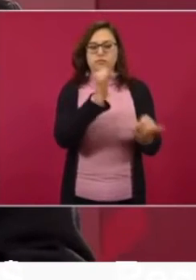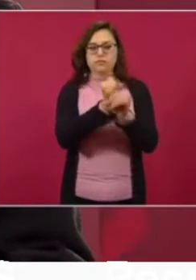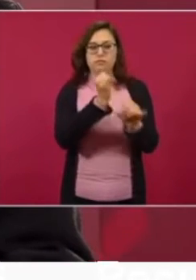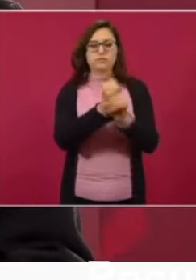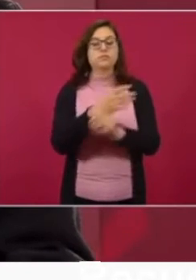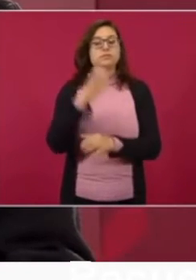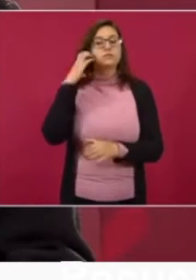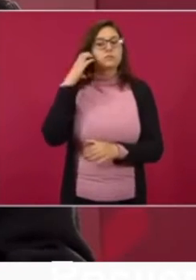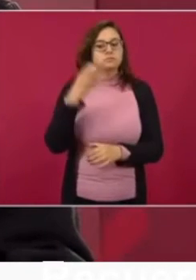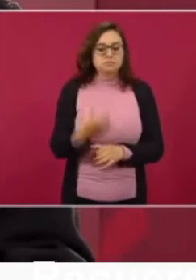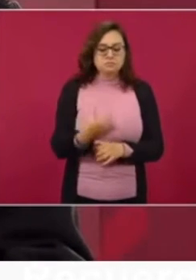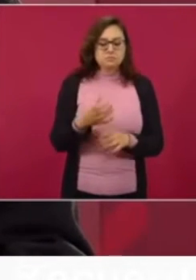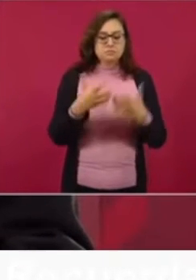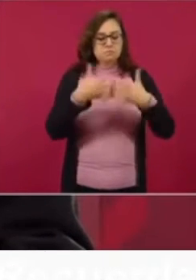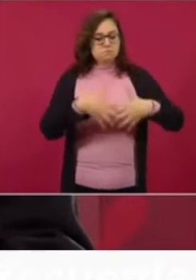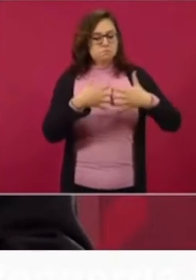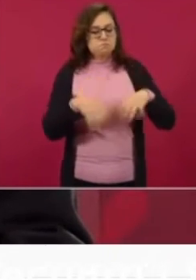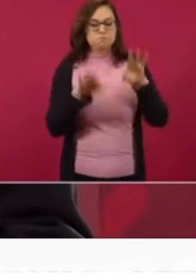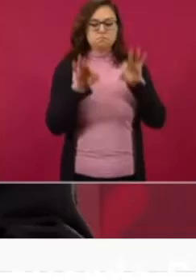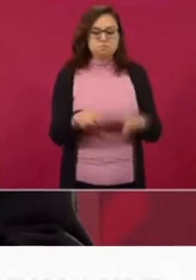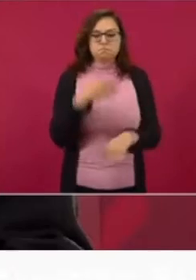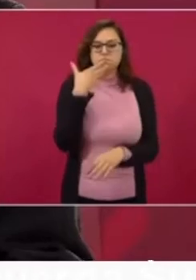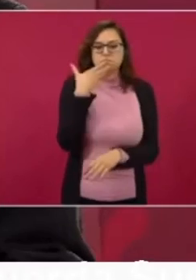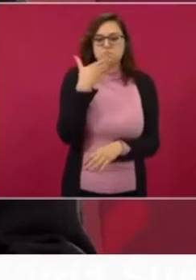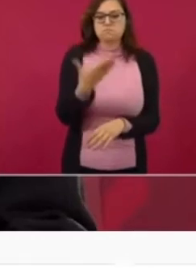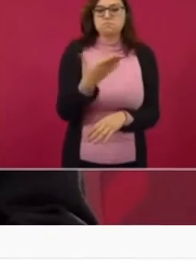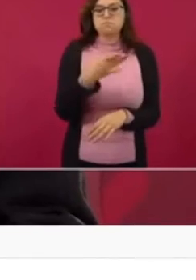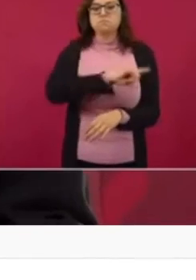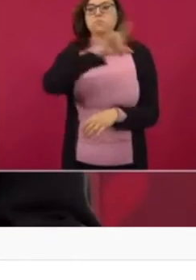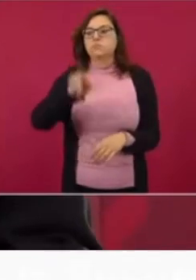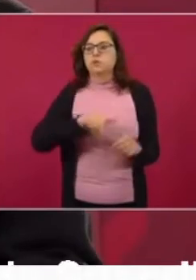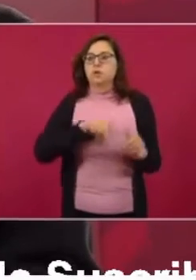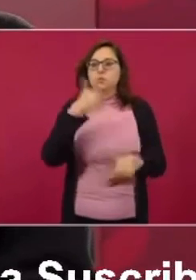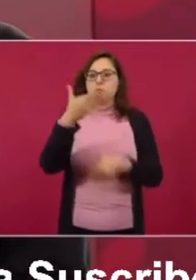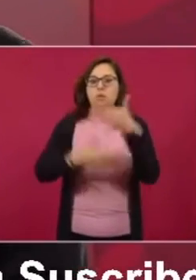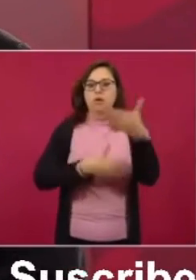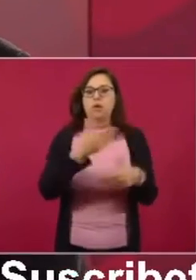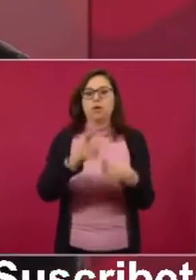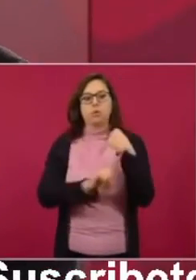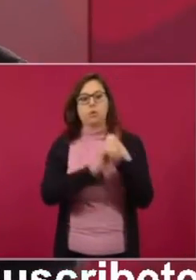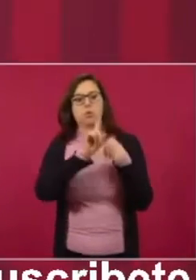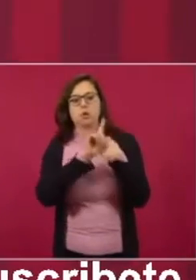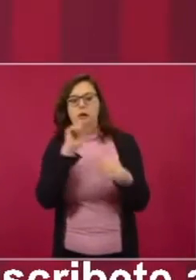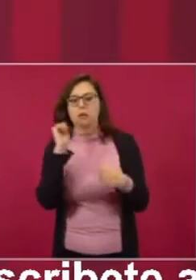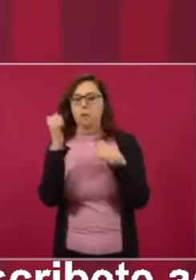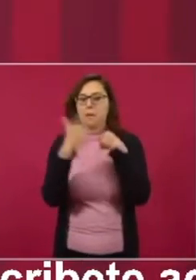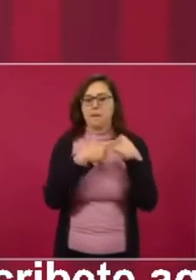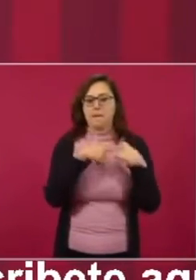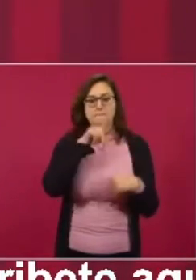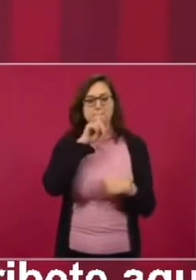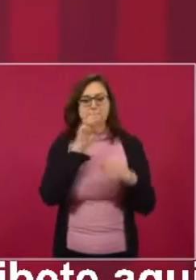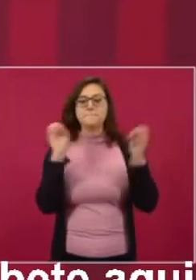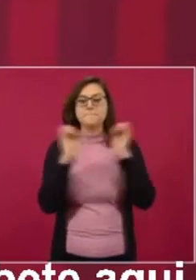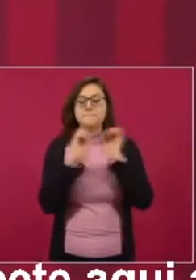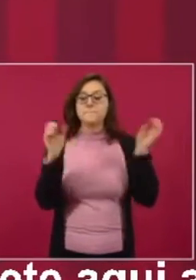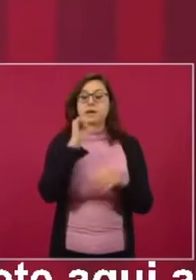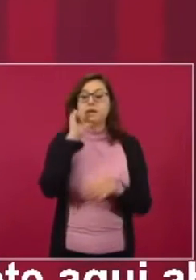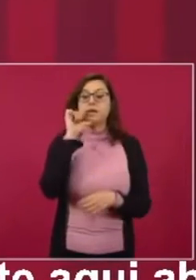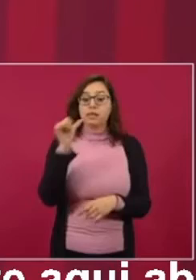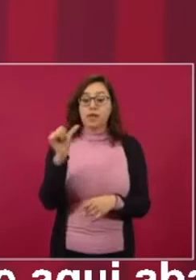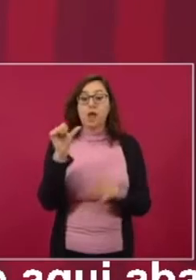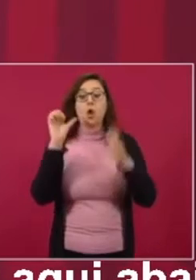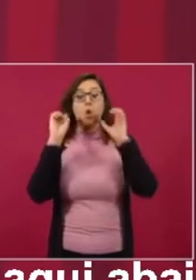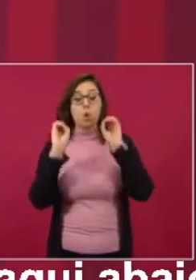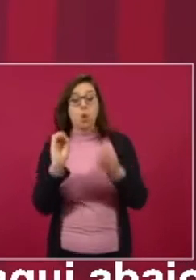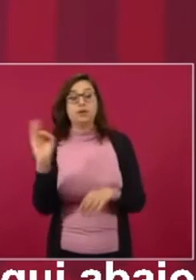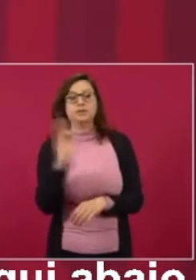teléfono funcione muy bien y no vaya a utilizar eso los adversarios lo vaya a ver hasta bloqueos